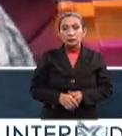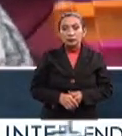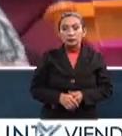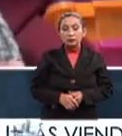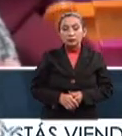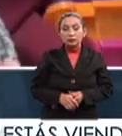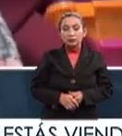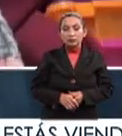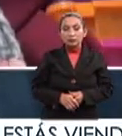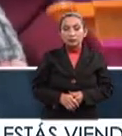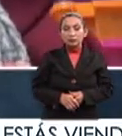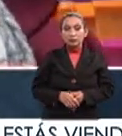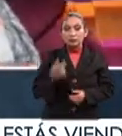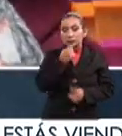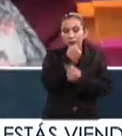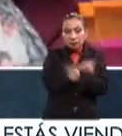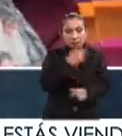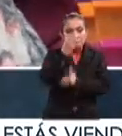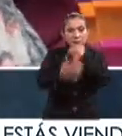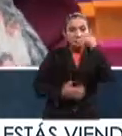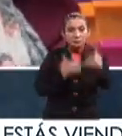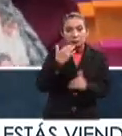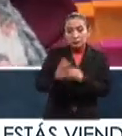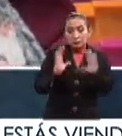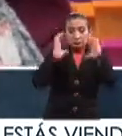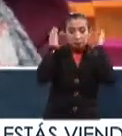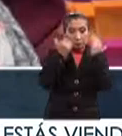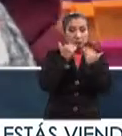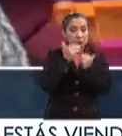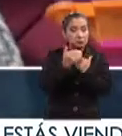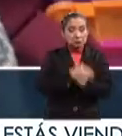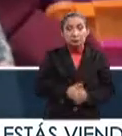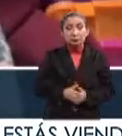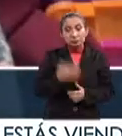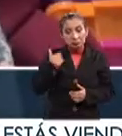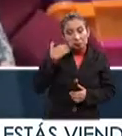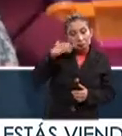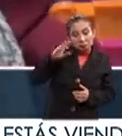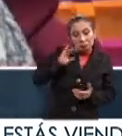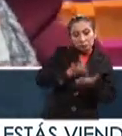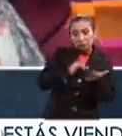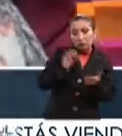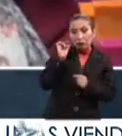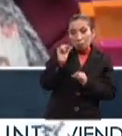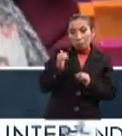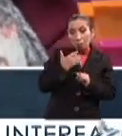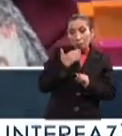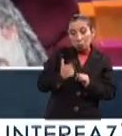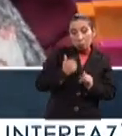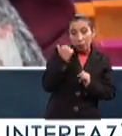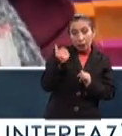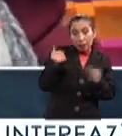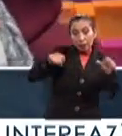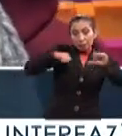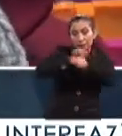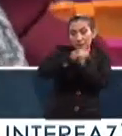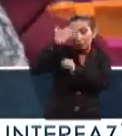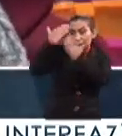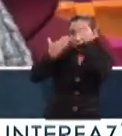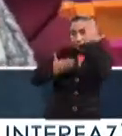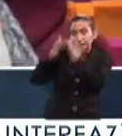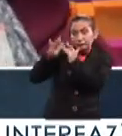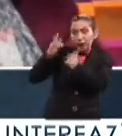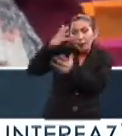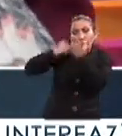y los niños avanzaron demasiado. Entonces sí fue de muy buen provecho el intercambio que realicé allá,